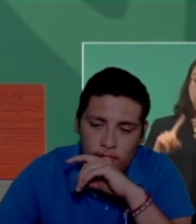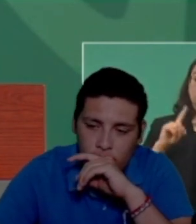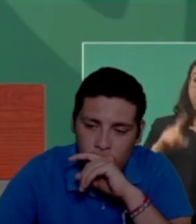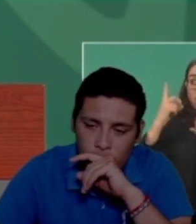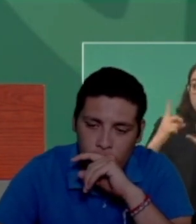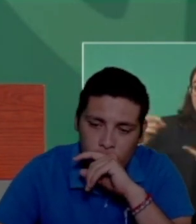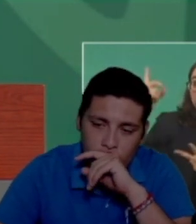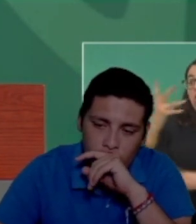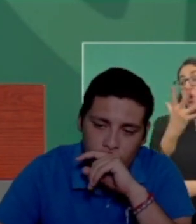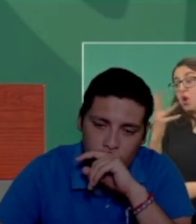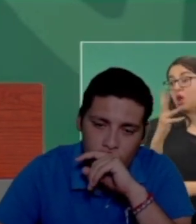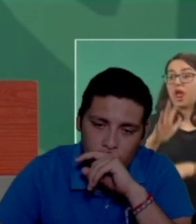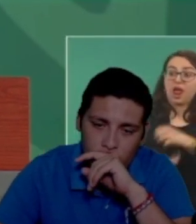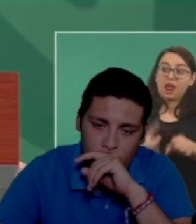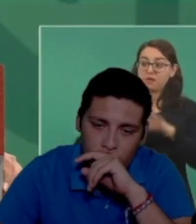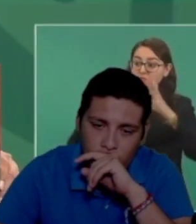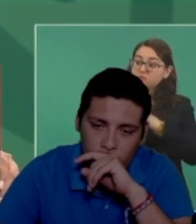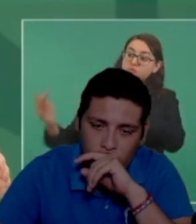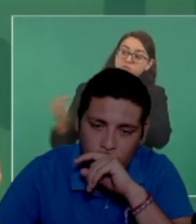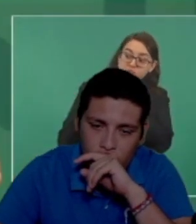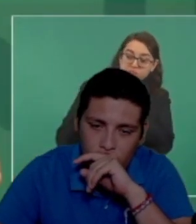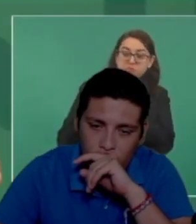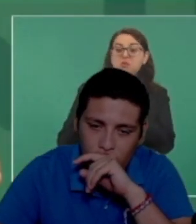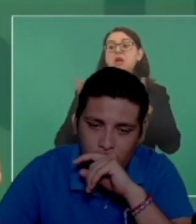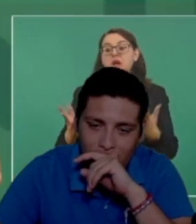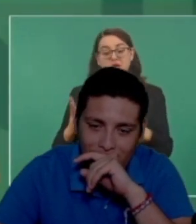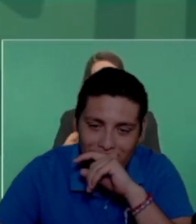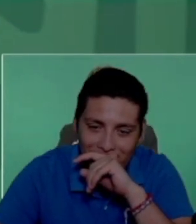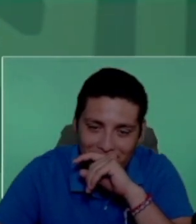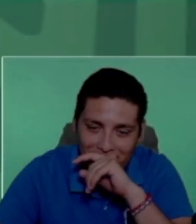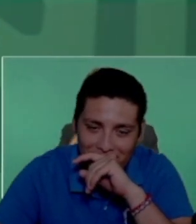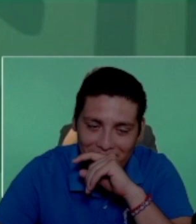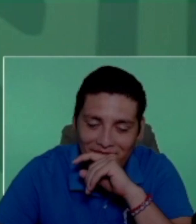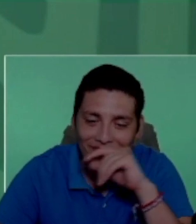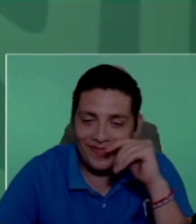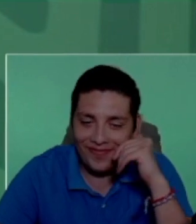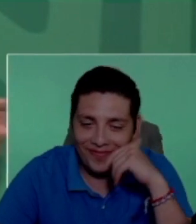septiembre, no me vuelven a ver ni el pelo.